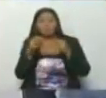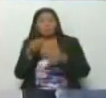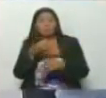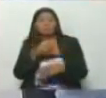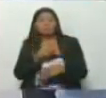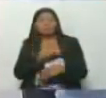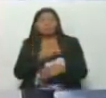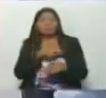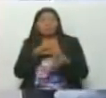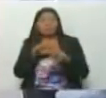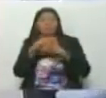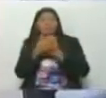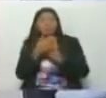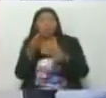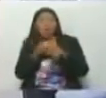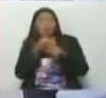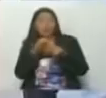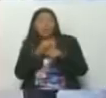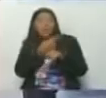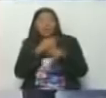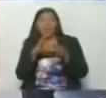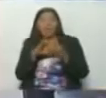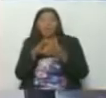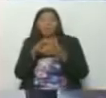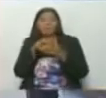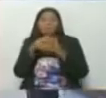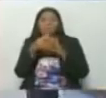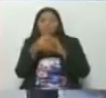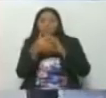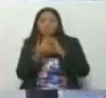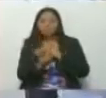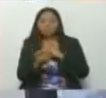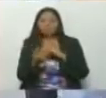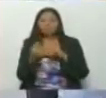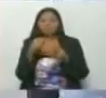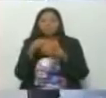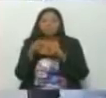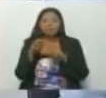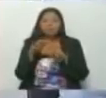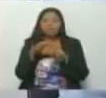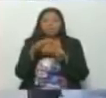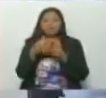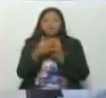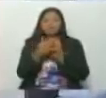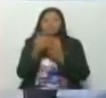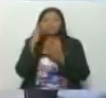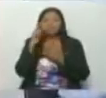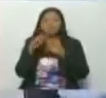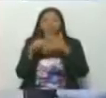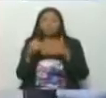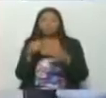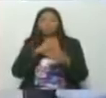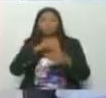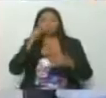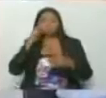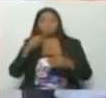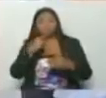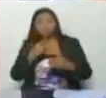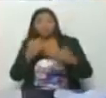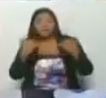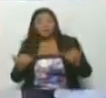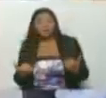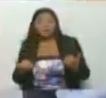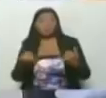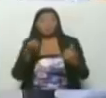gobiernos a todo a nivel del gobierno nacional rellenar entonces esa situación por supuesto pasó a su factura lo que tendríamos que se mira